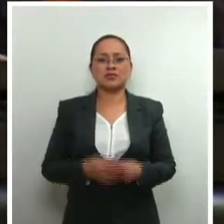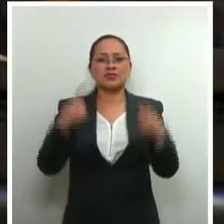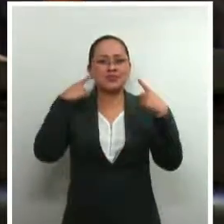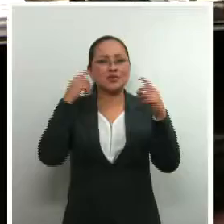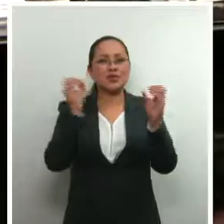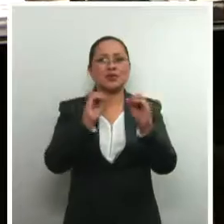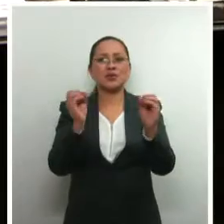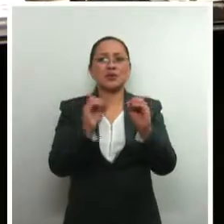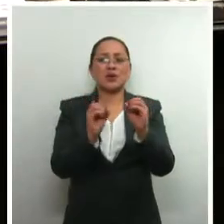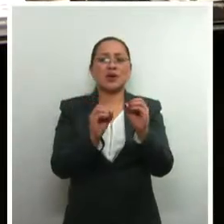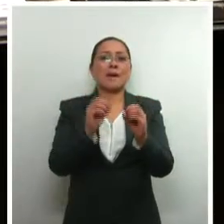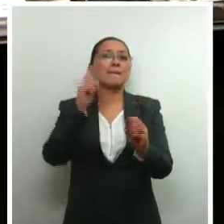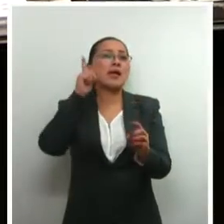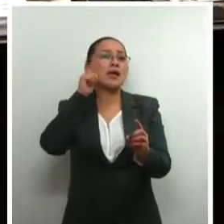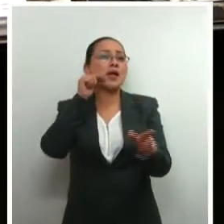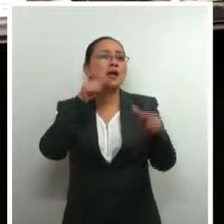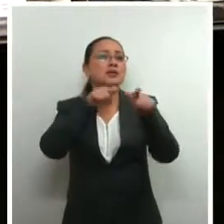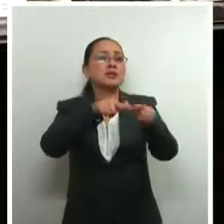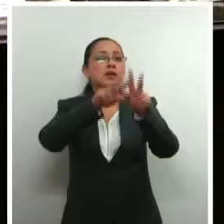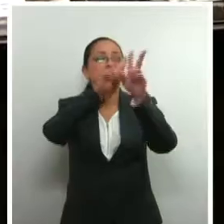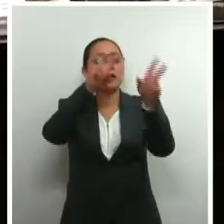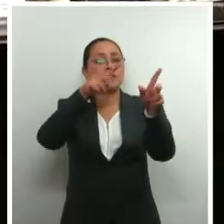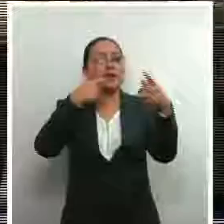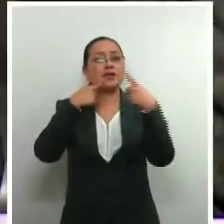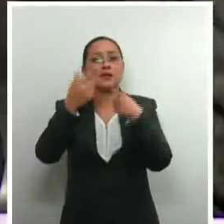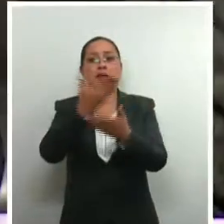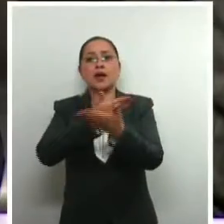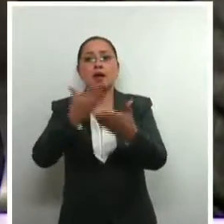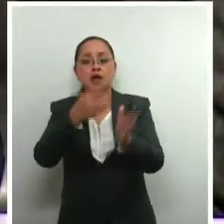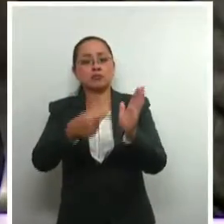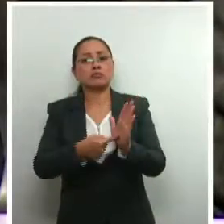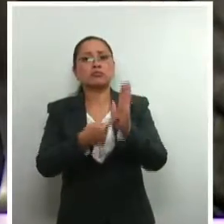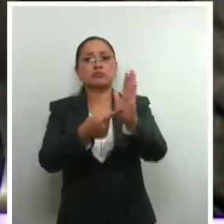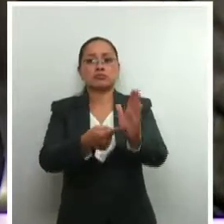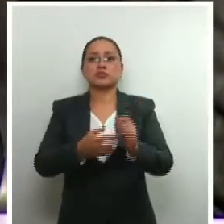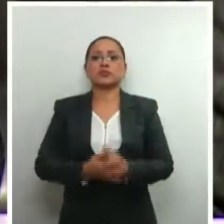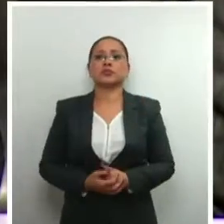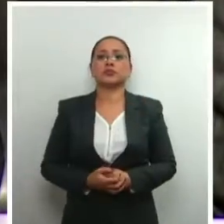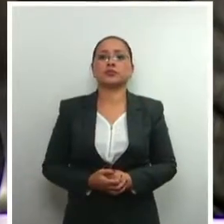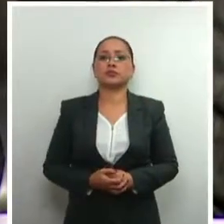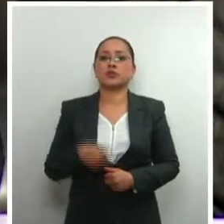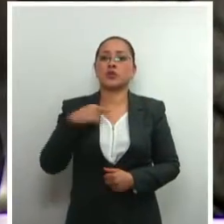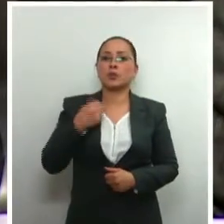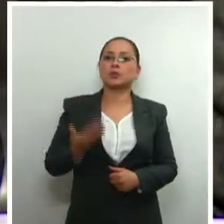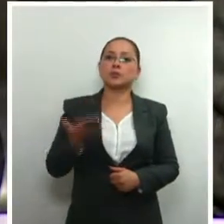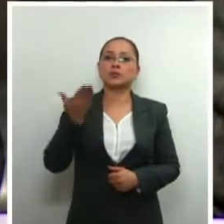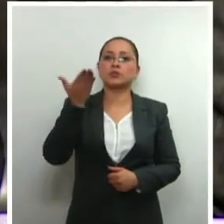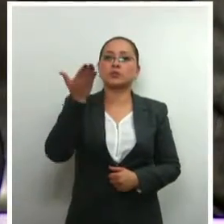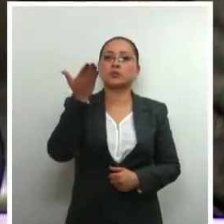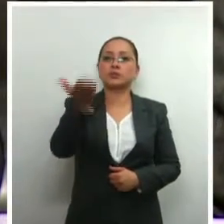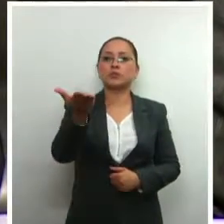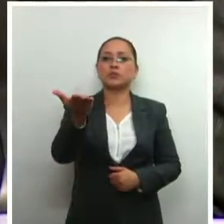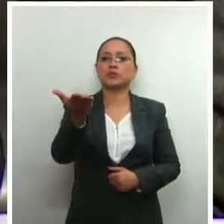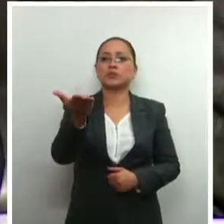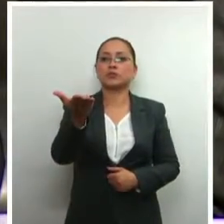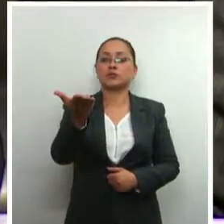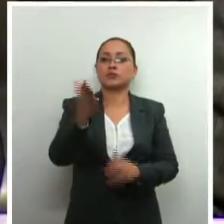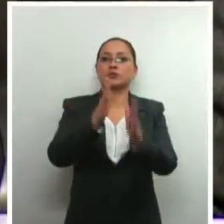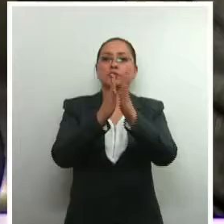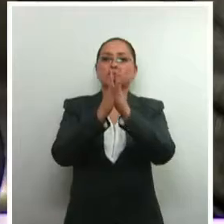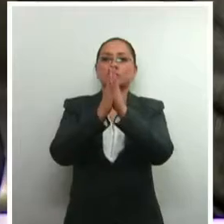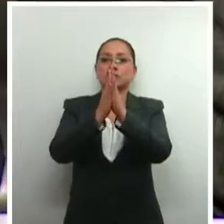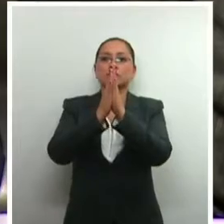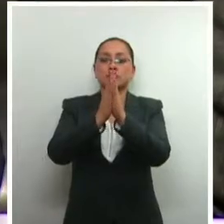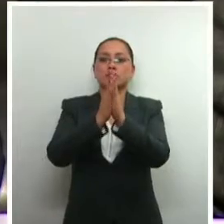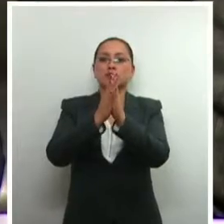Mañana estará el debate sobre este tema, sin lugar a dudas. Yo voy a pedirle favor que nos